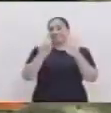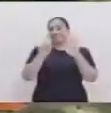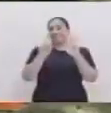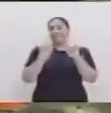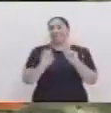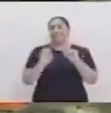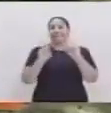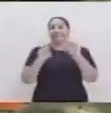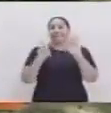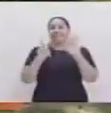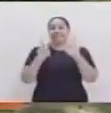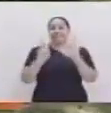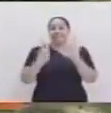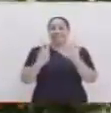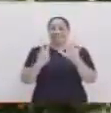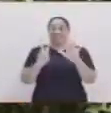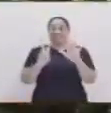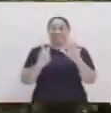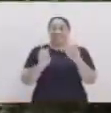6,